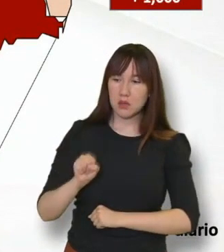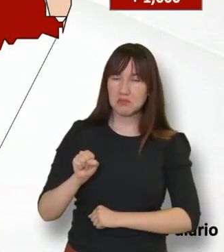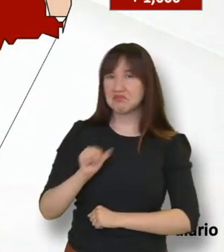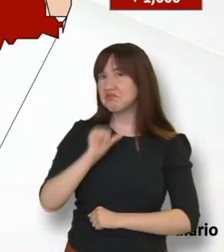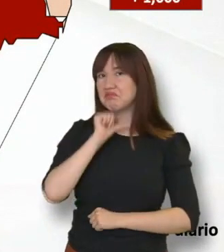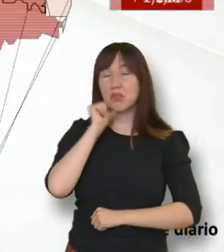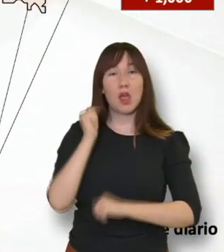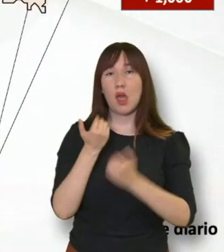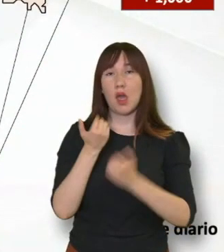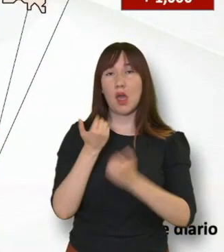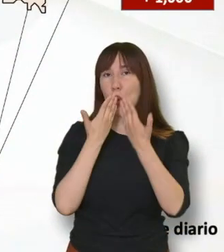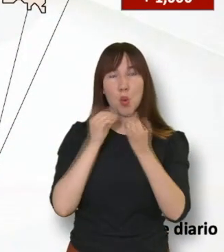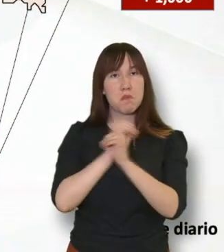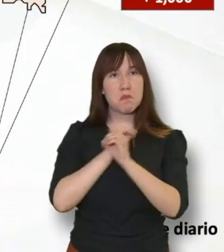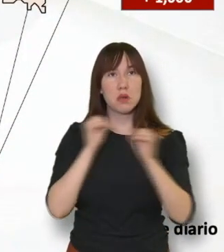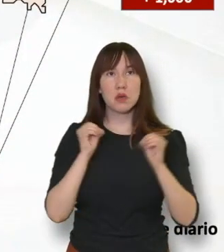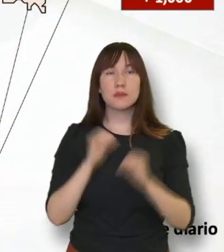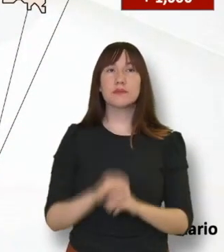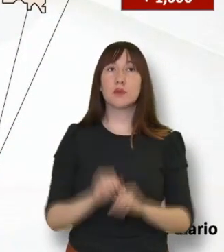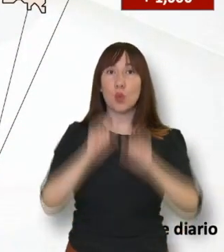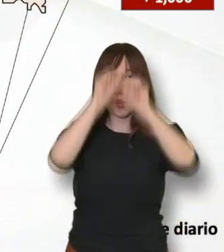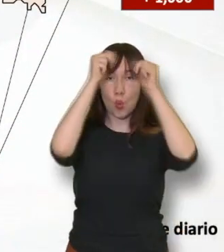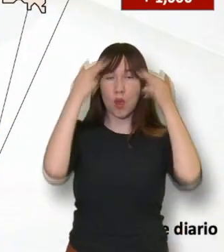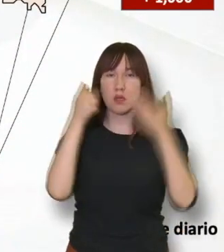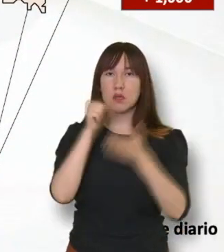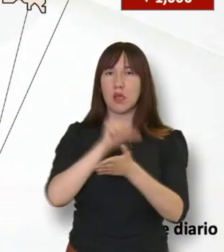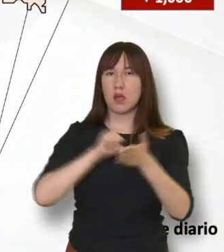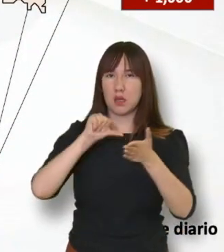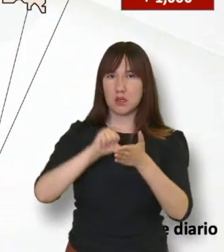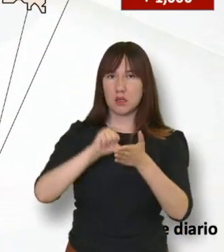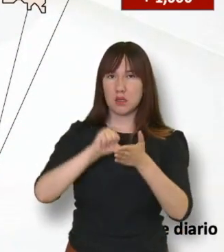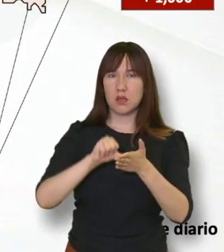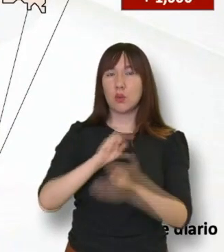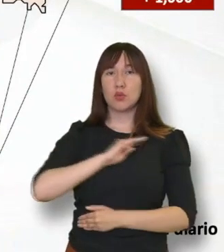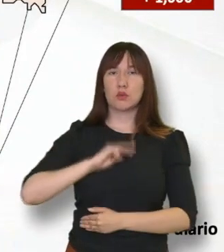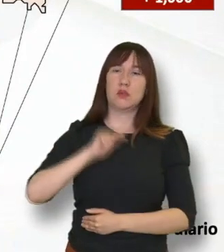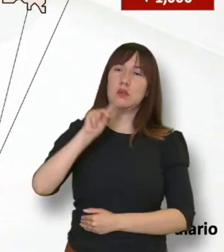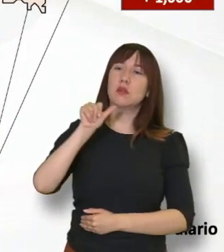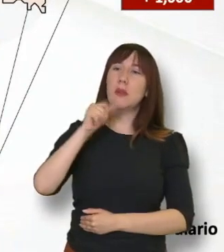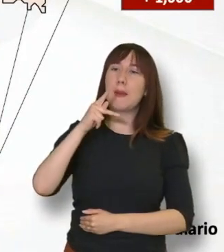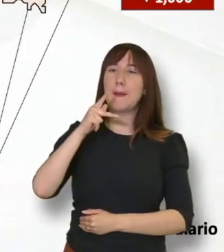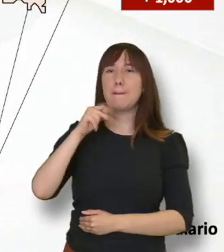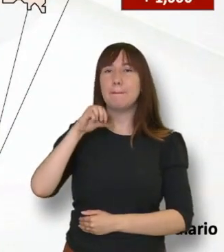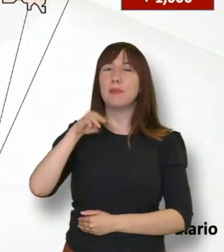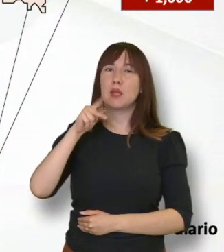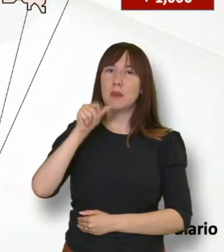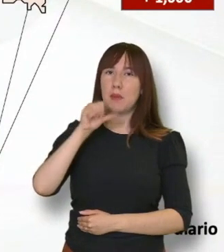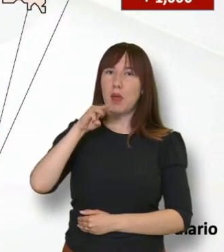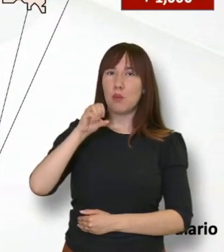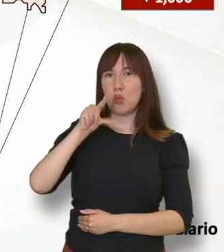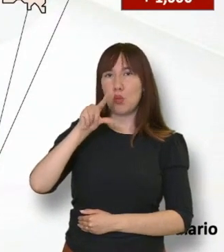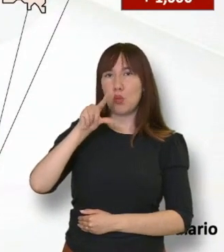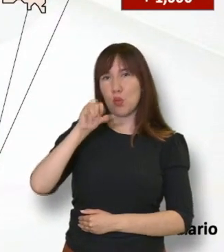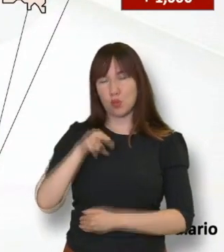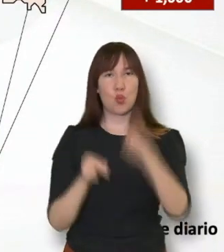camps y en lo que es la zona central en el municipio de tampamolón se está reportando un caso y bueno otras dos personas para